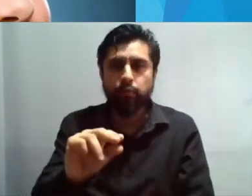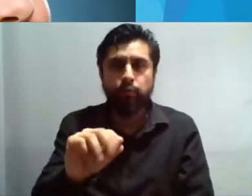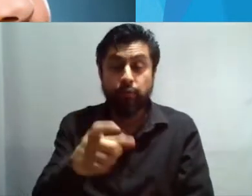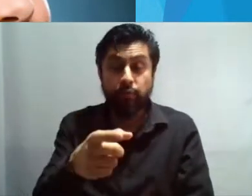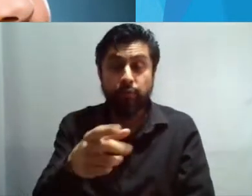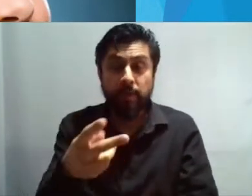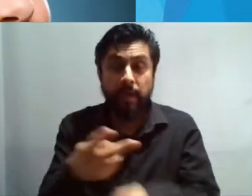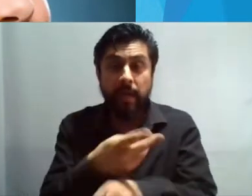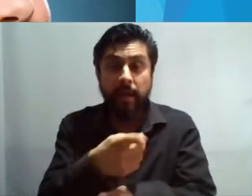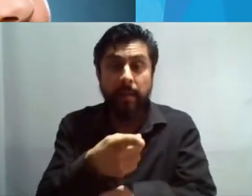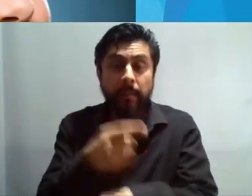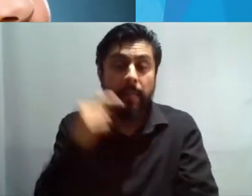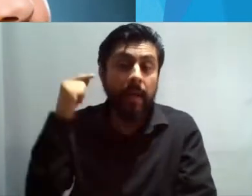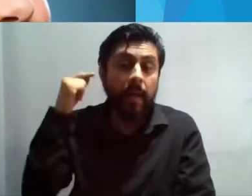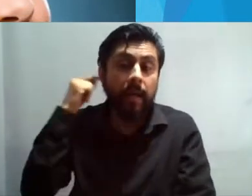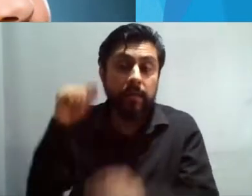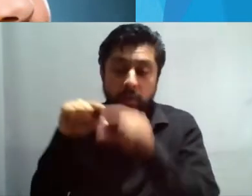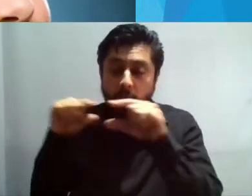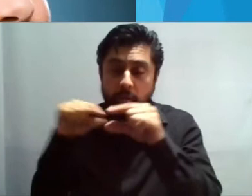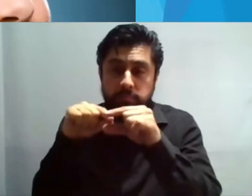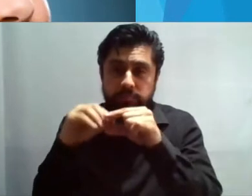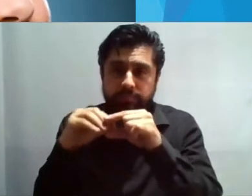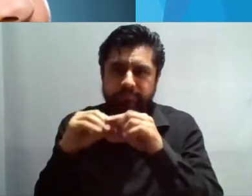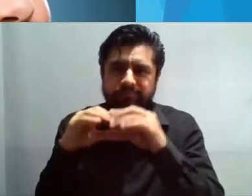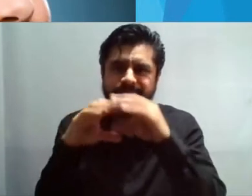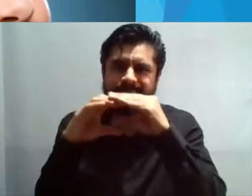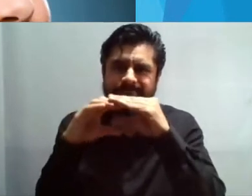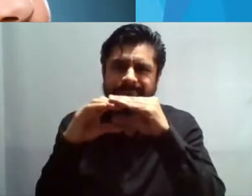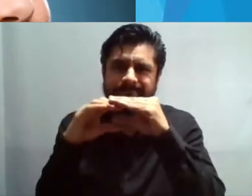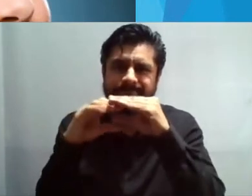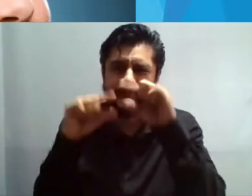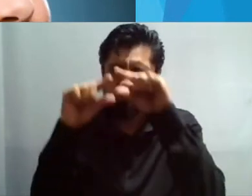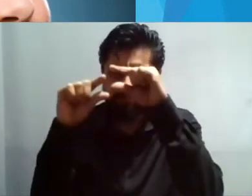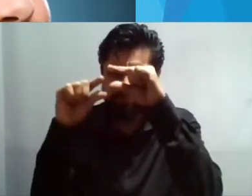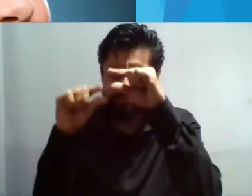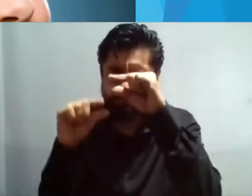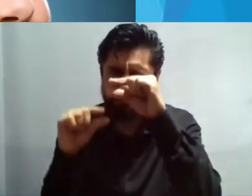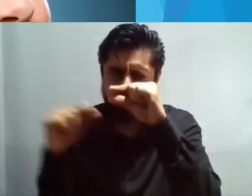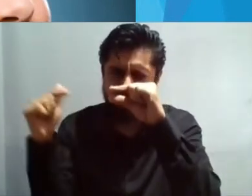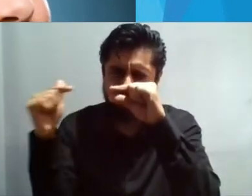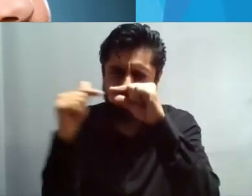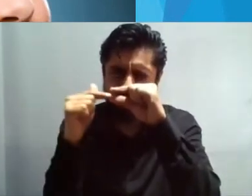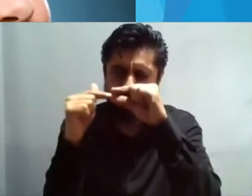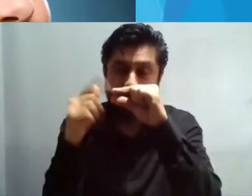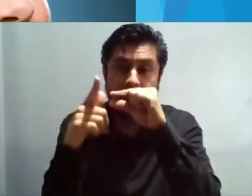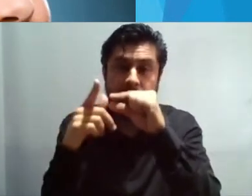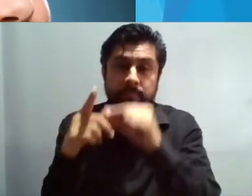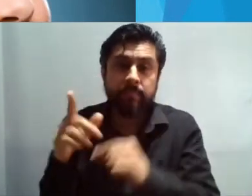al inflamarse el conducto, disminuye la luz, el espacio por donde habitualmente pasaría el sonido